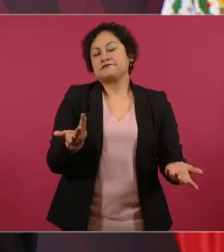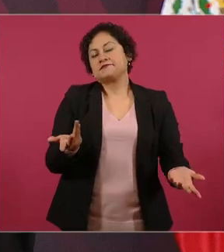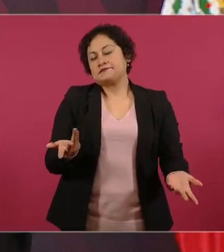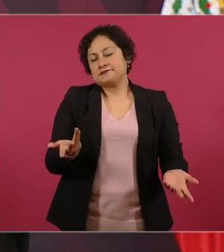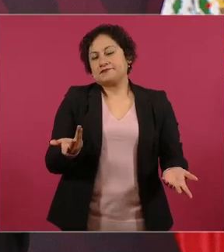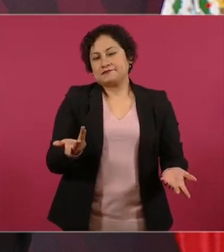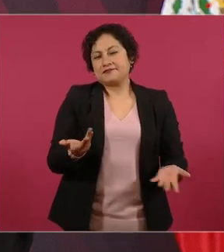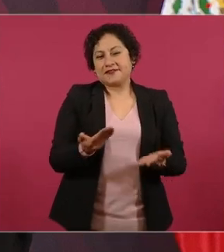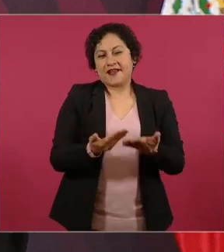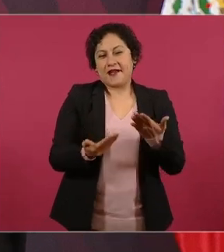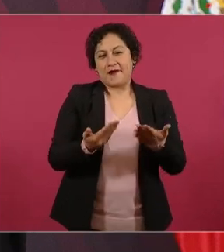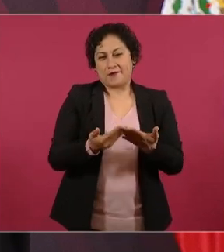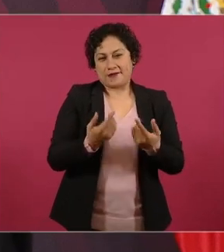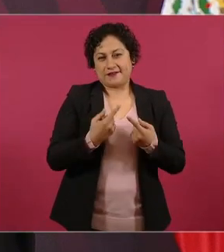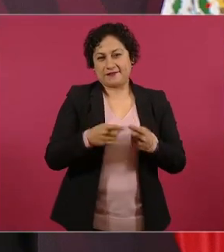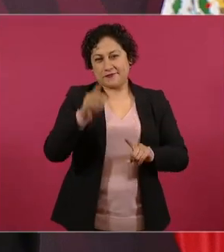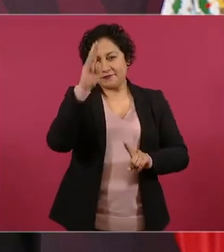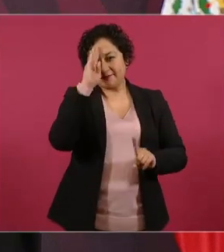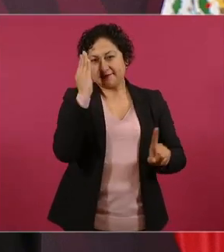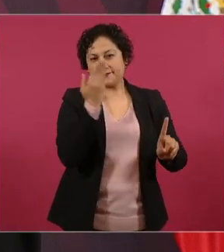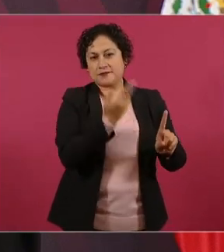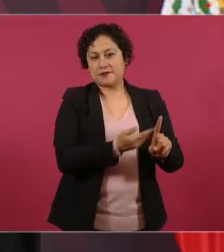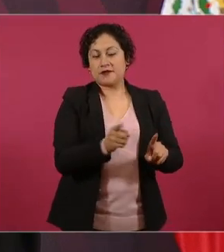alarmarnos, esto es así. ¿Ya se está empezando a